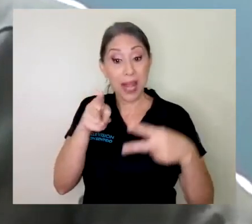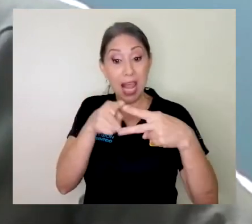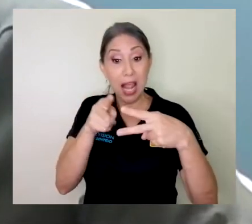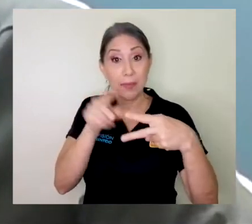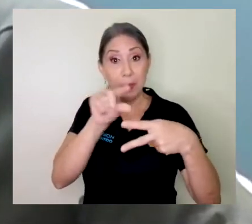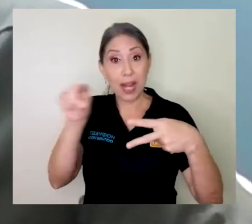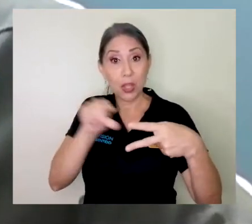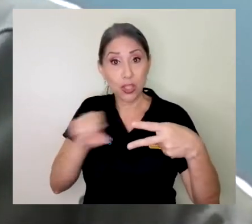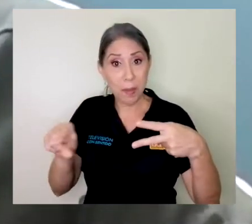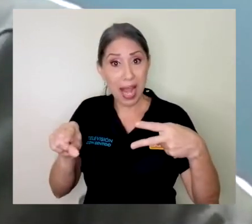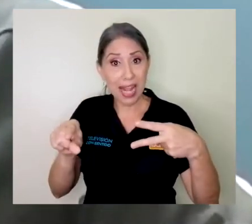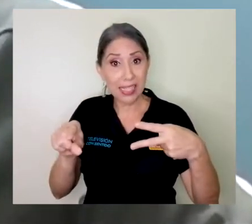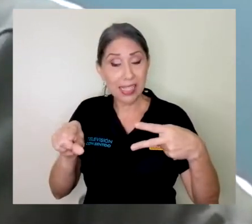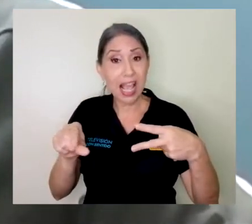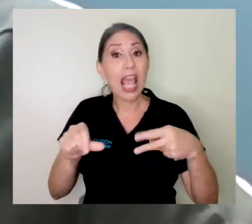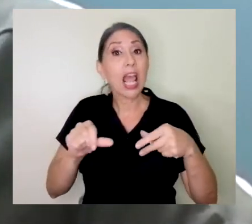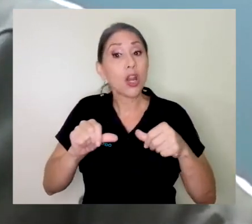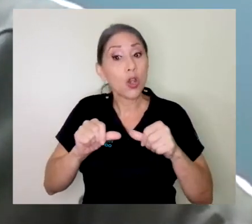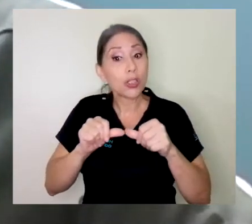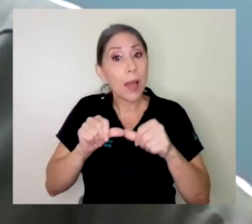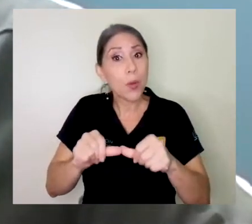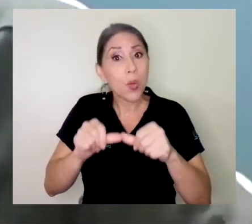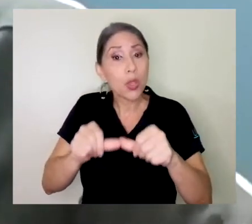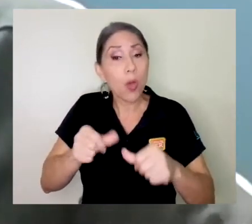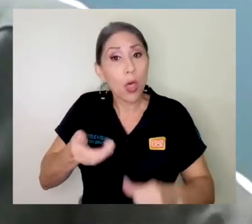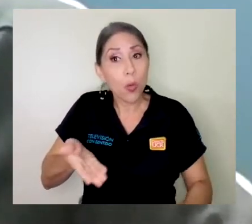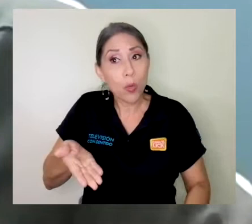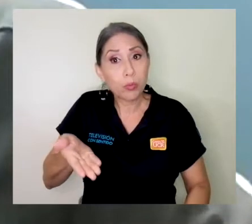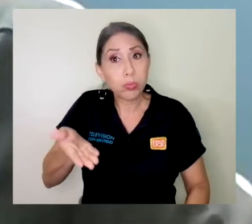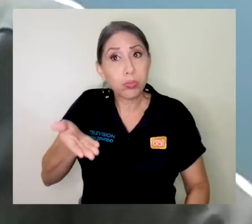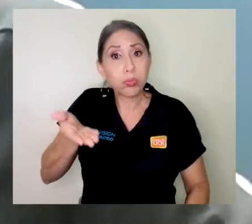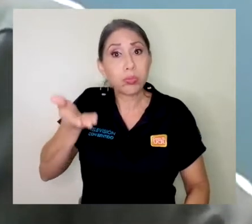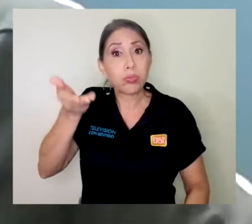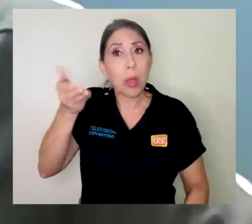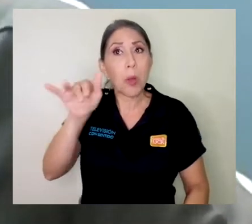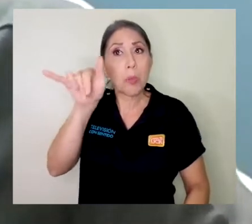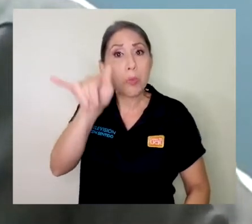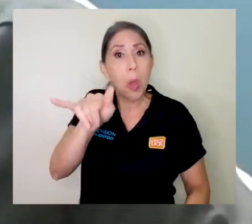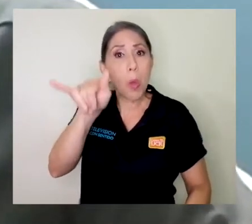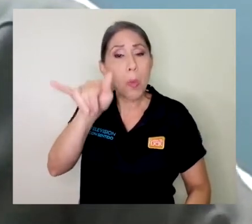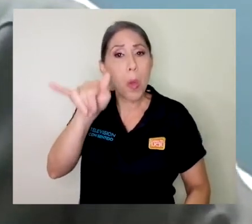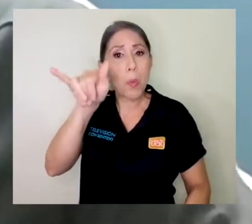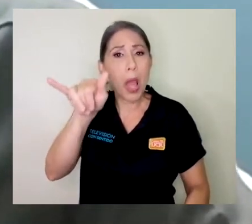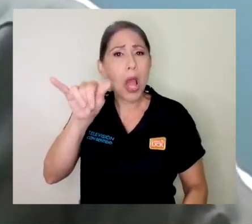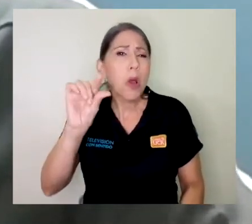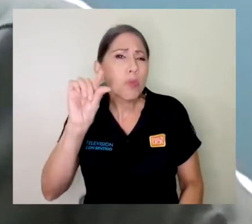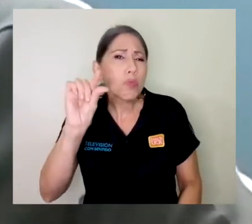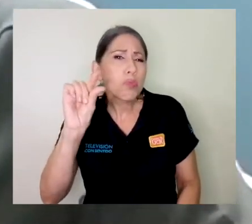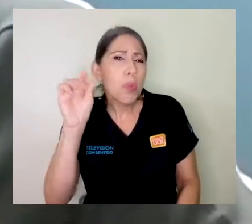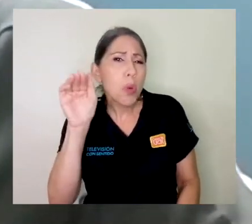hemos mantenido en una parte alta de la cresta, en una meseta llamaríamos, con leves